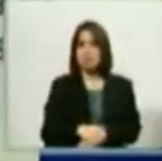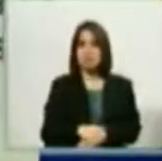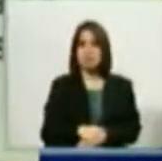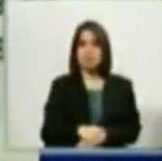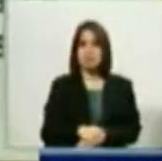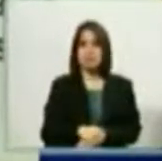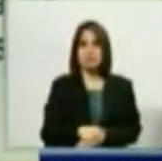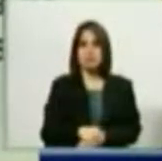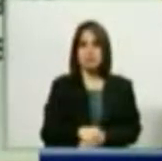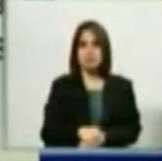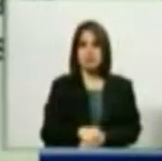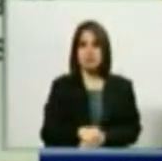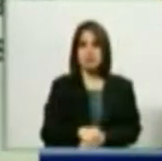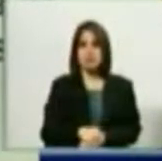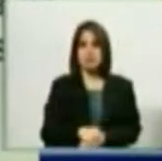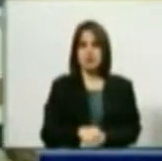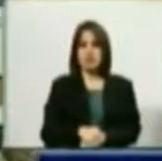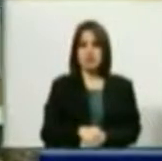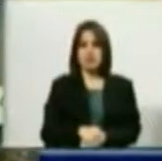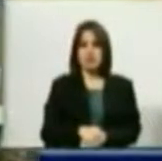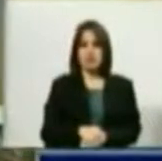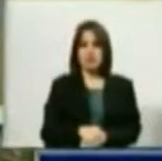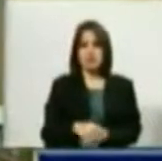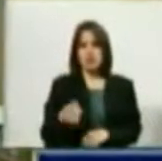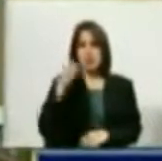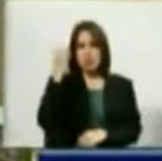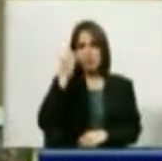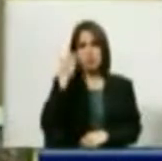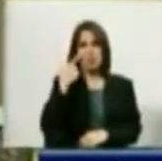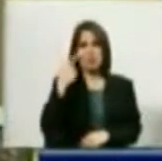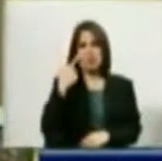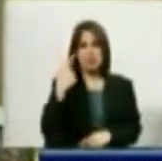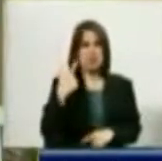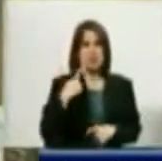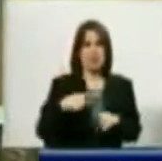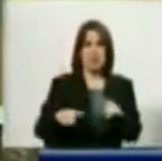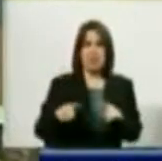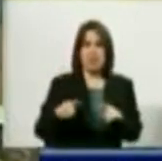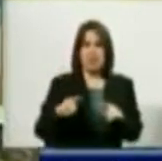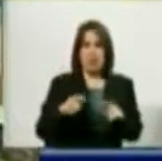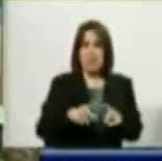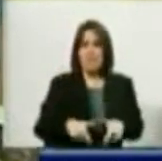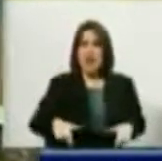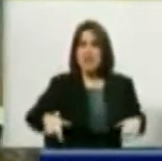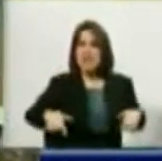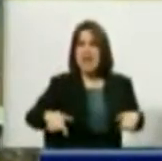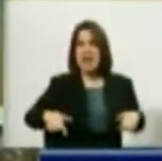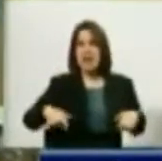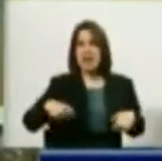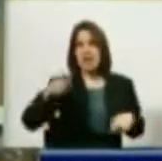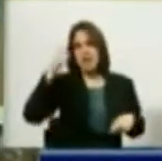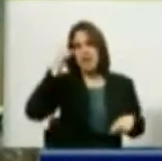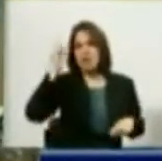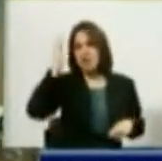es el que anda pendiente los supositorios de perdón de los pañales de ramosalud